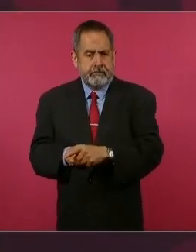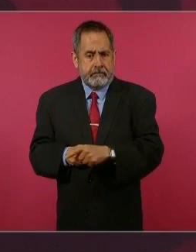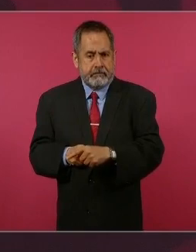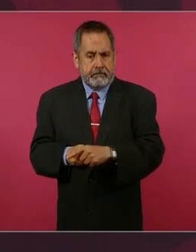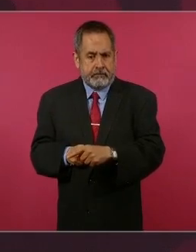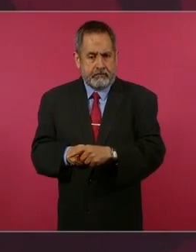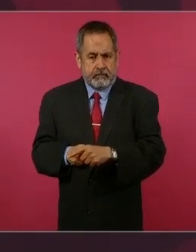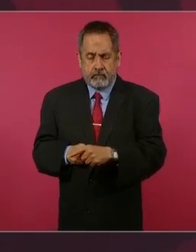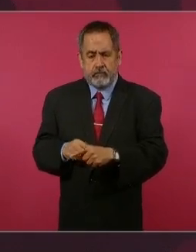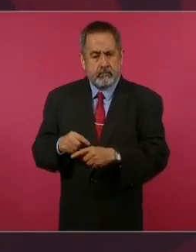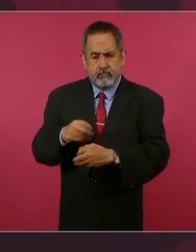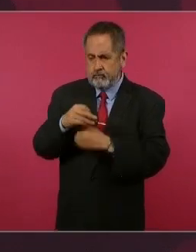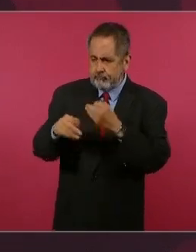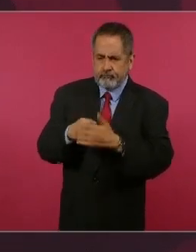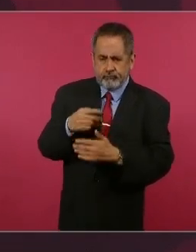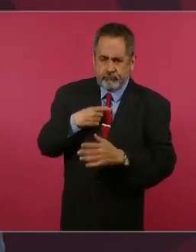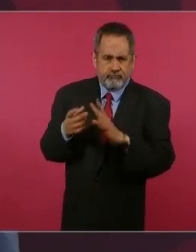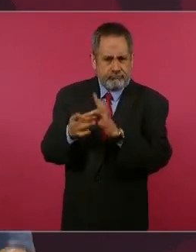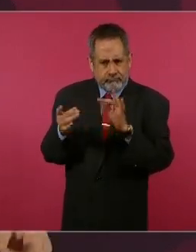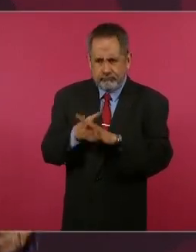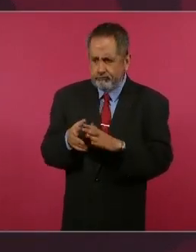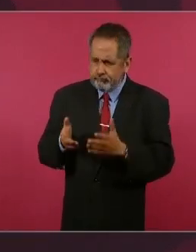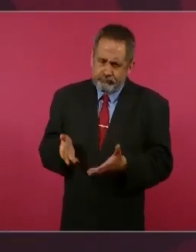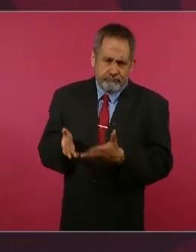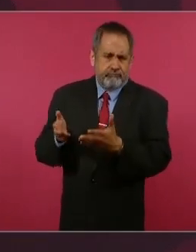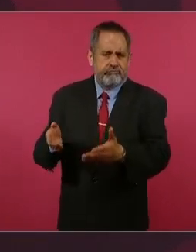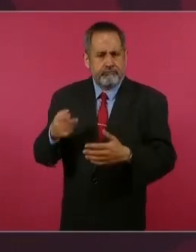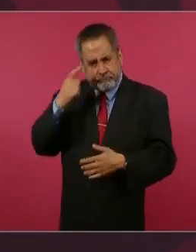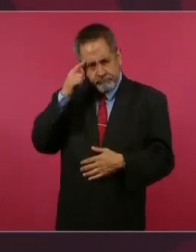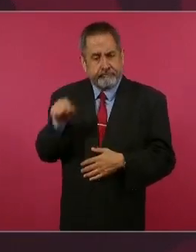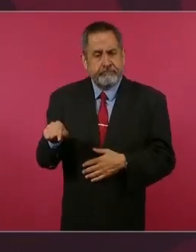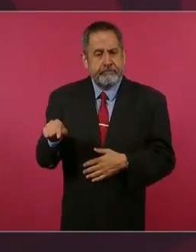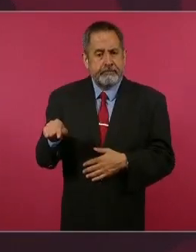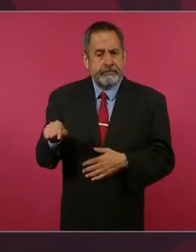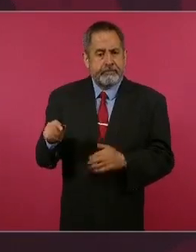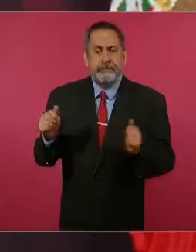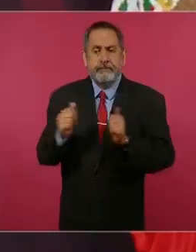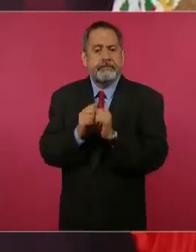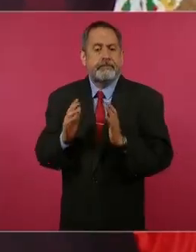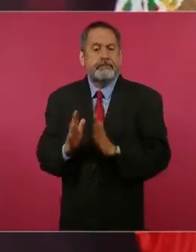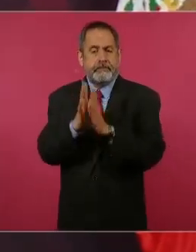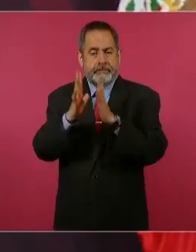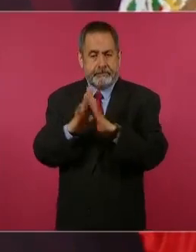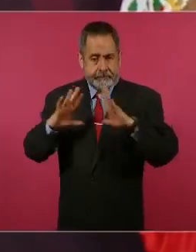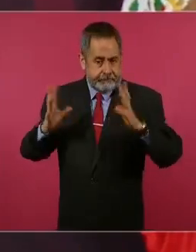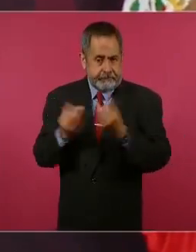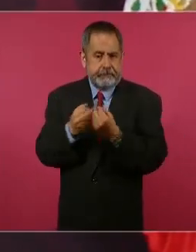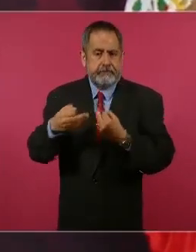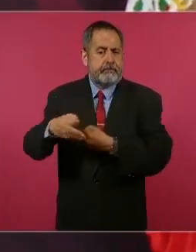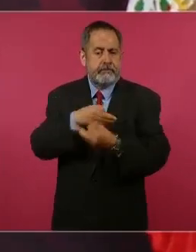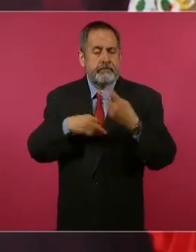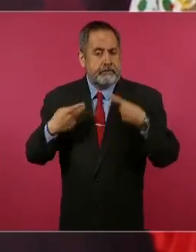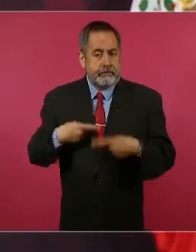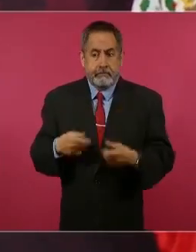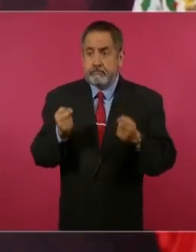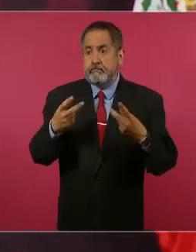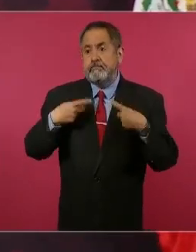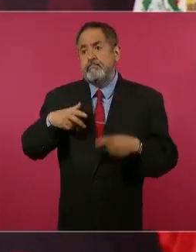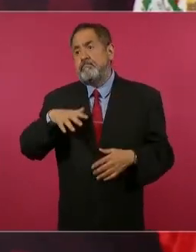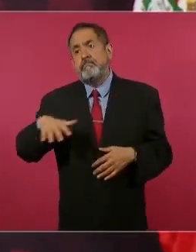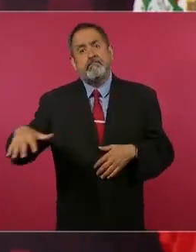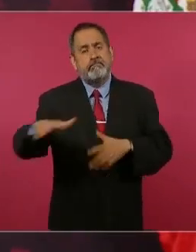Todo lo que hemos logrado ha sido con la participación de la gente, de muchos